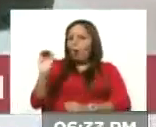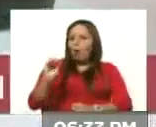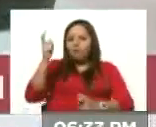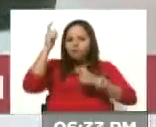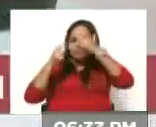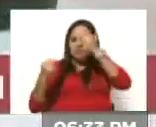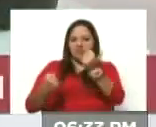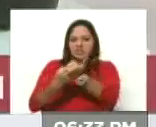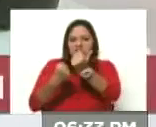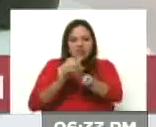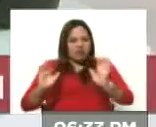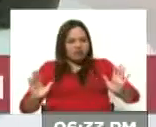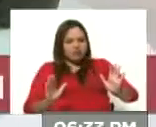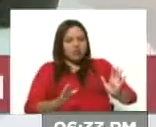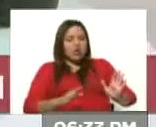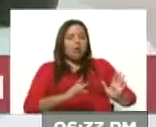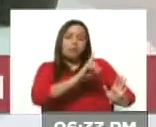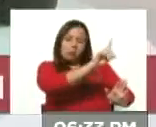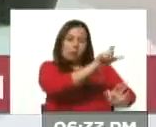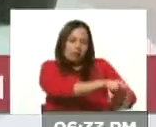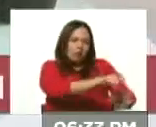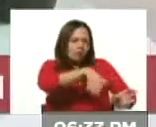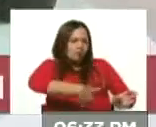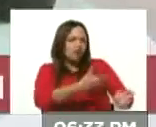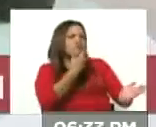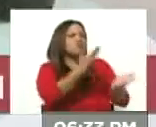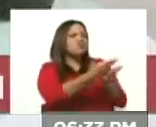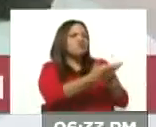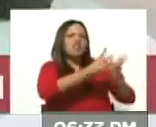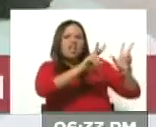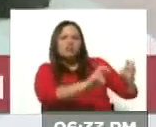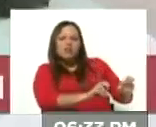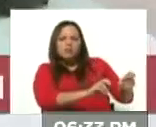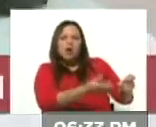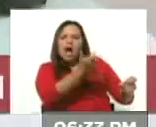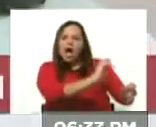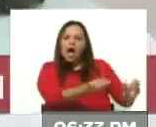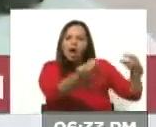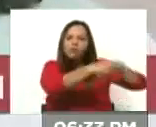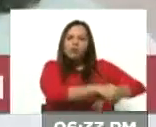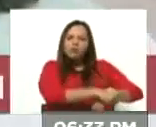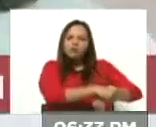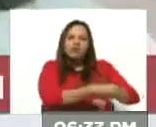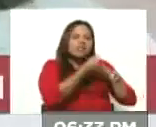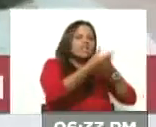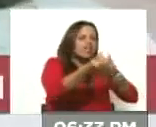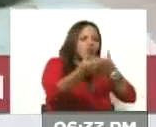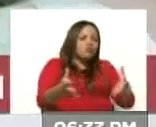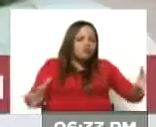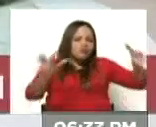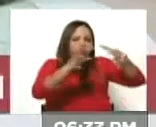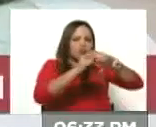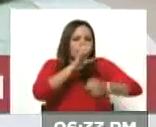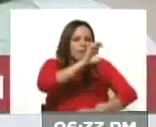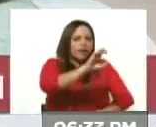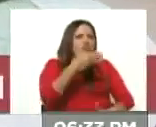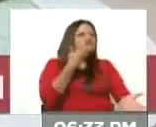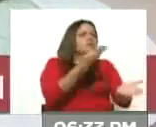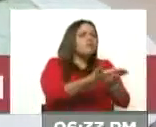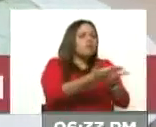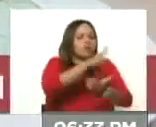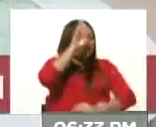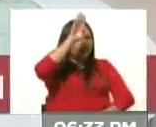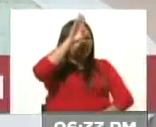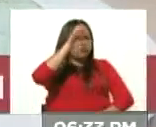con una propuesta que genere consensos con un discurso que 'una al país y con una propuesta de futuro